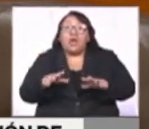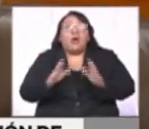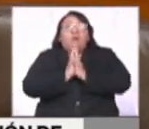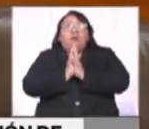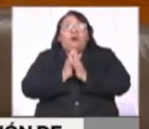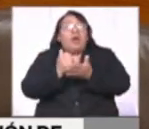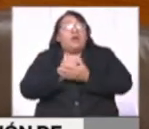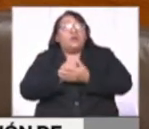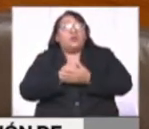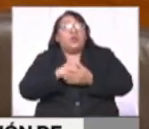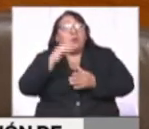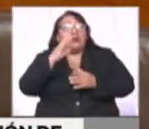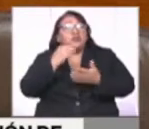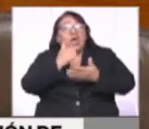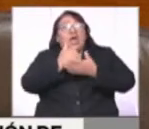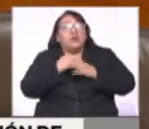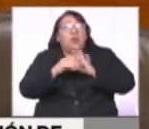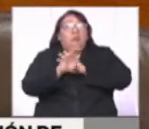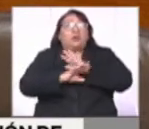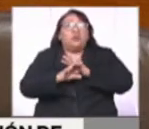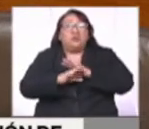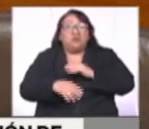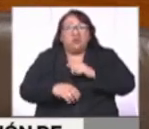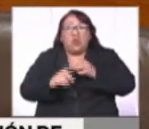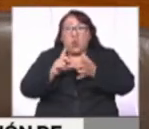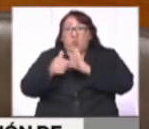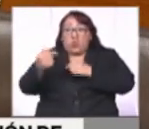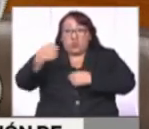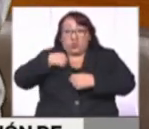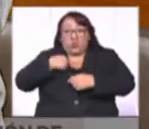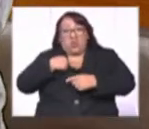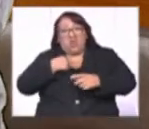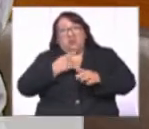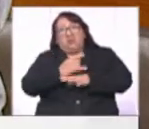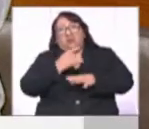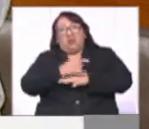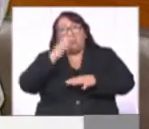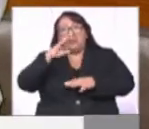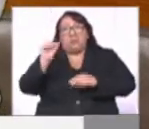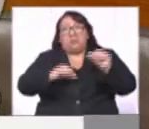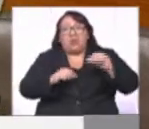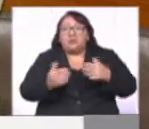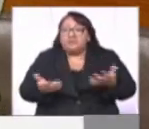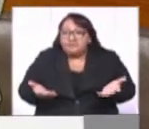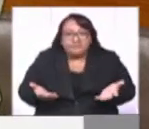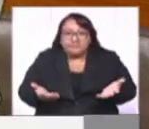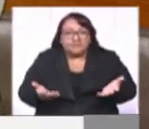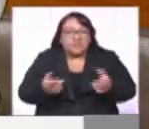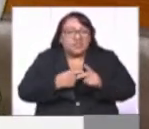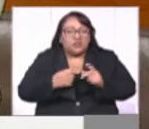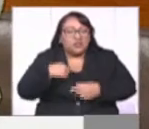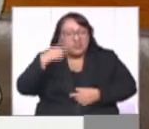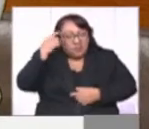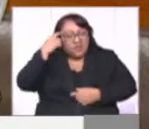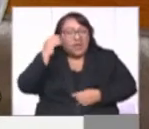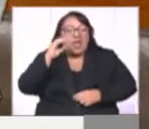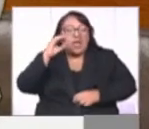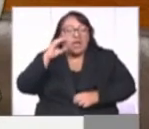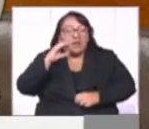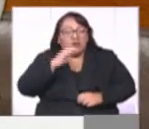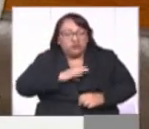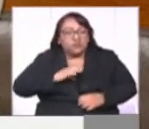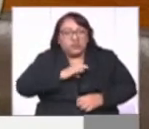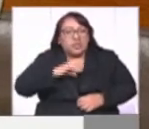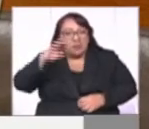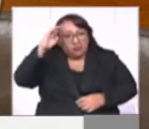mayor espacio, que nos defiendan, que nos den seguridad ciudadana. Estimados amigos, hay que ser conscientes. La policía sí